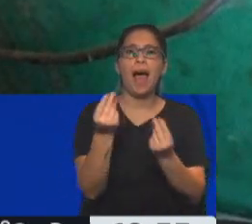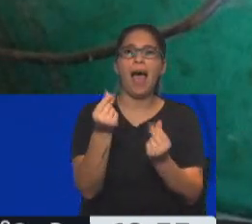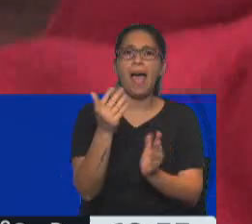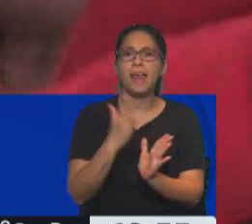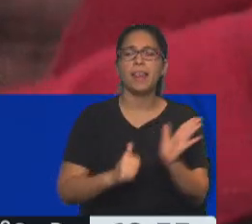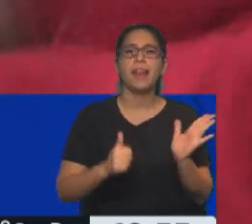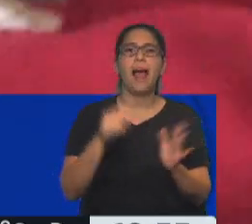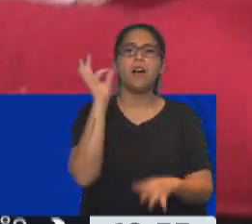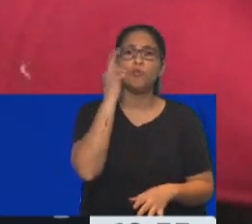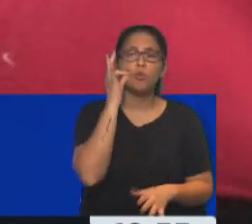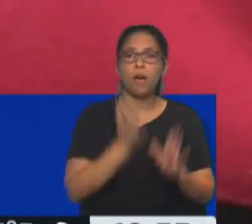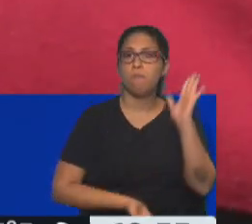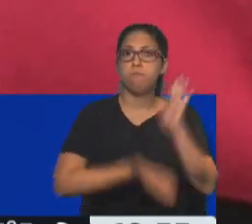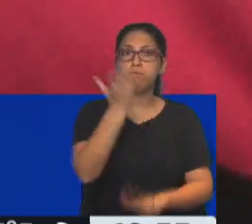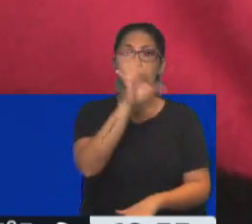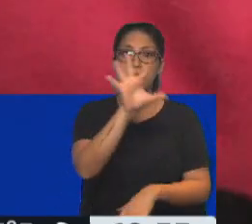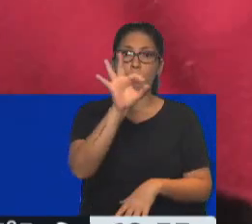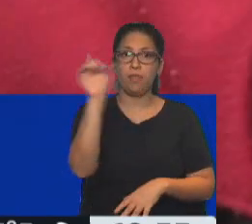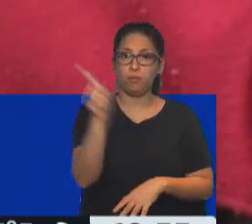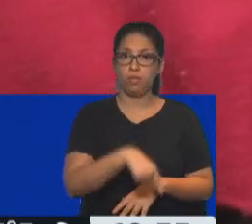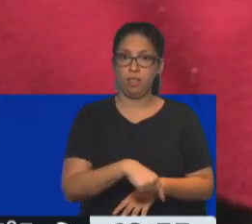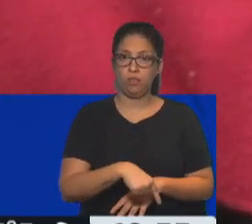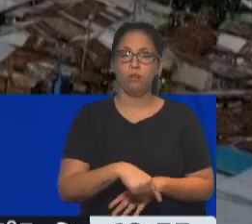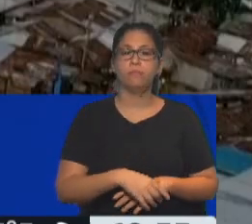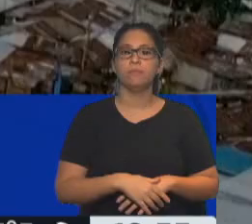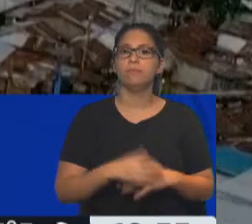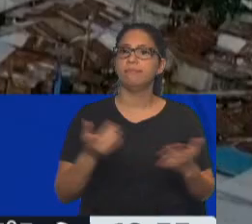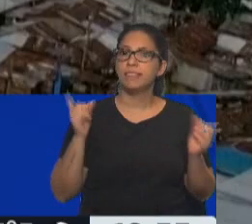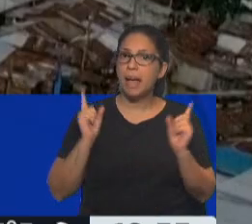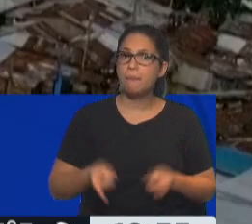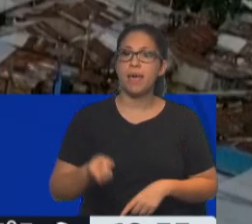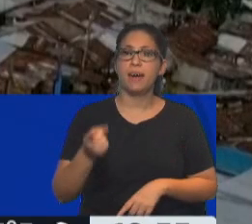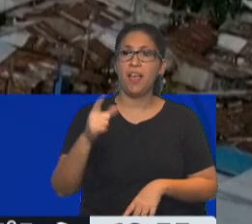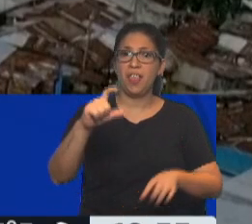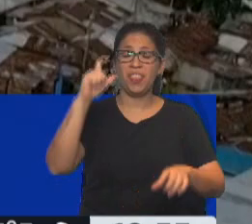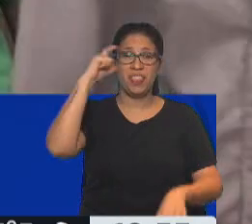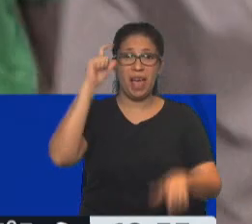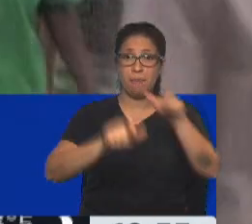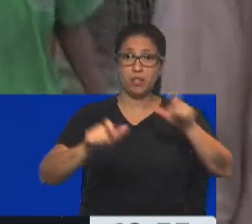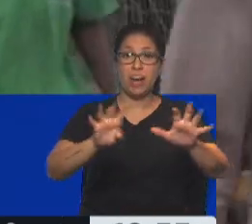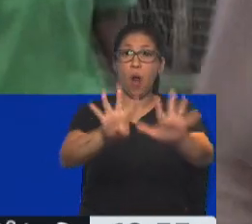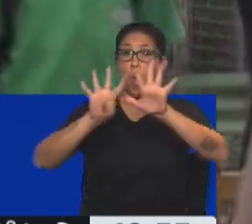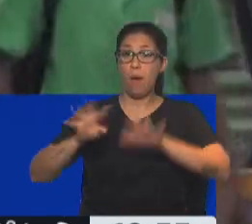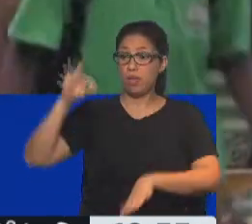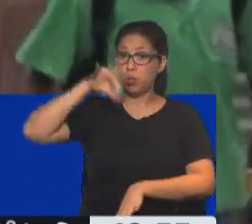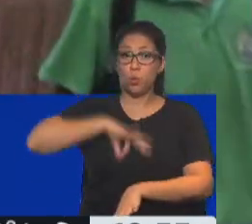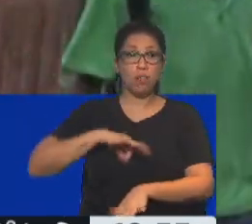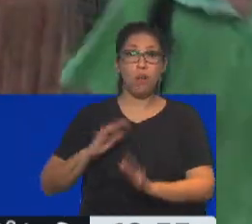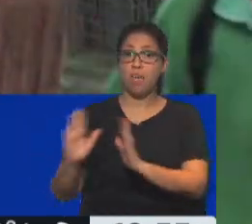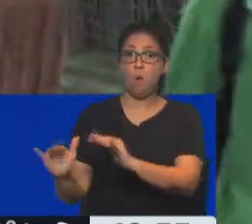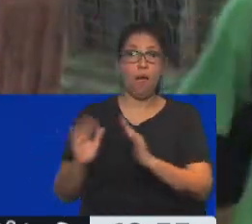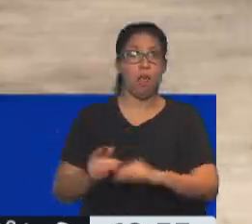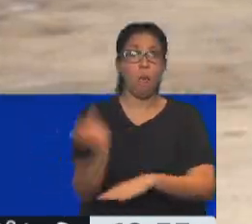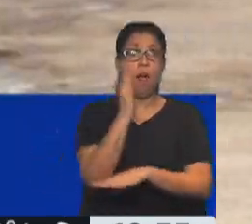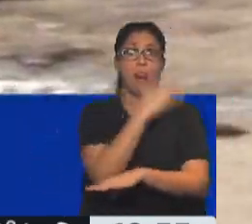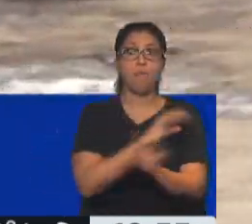azúcar registraron subas del 50%. Al mismo tiempo, 9 de cada 10 kenianos ganan lo mismo o menos que en el inicio